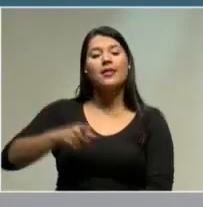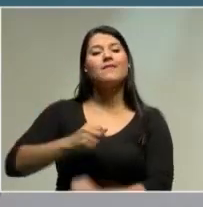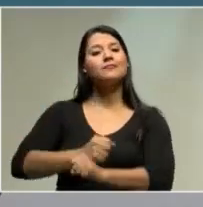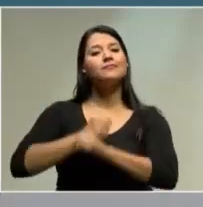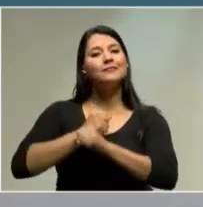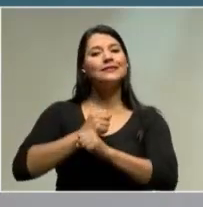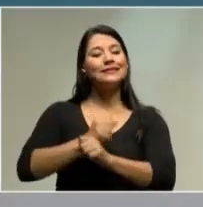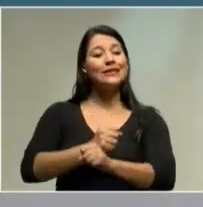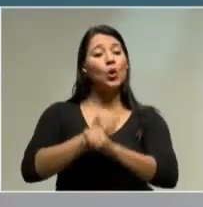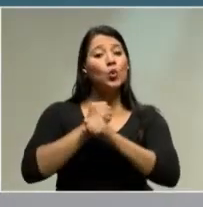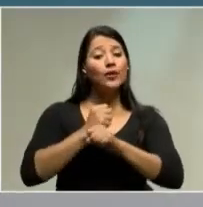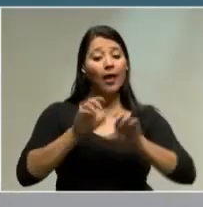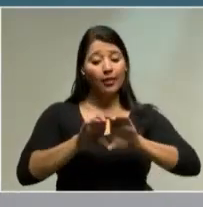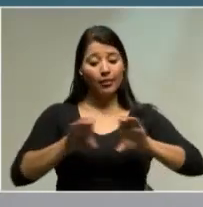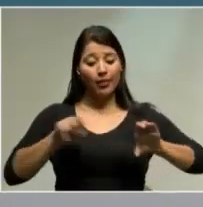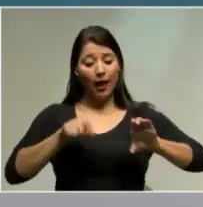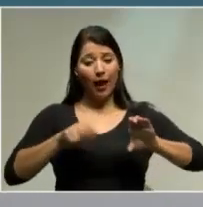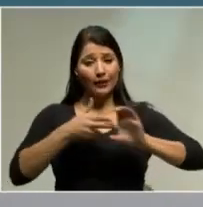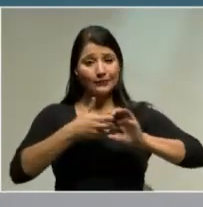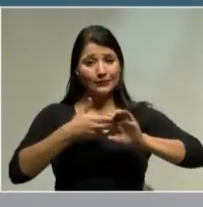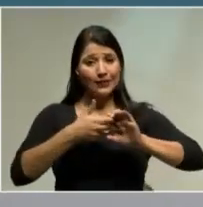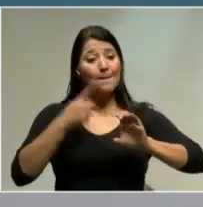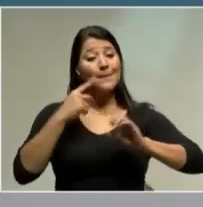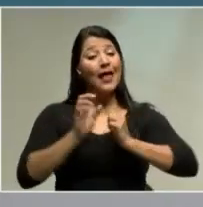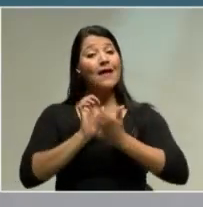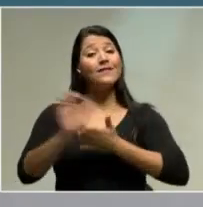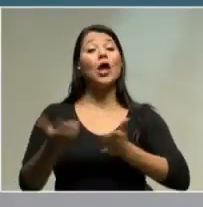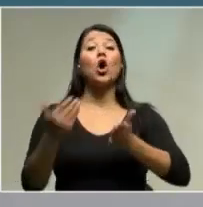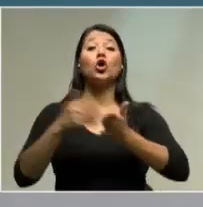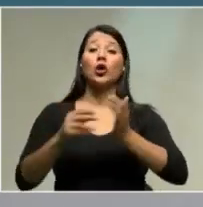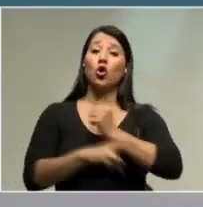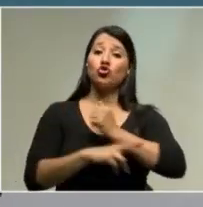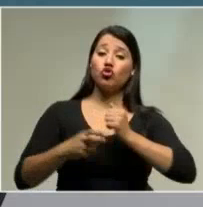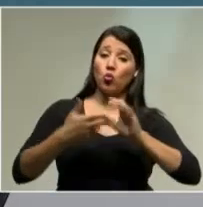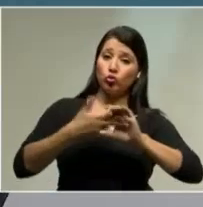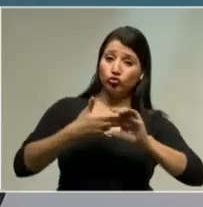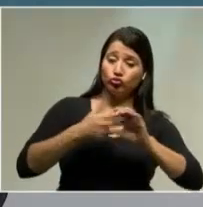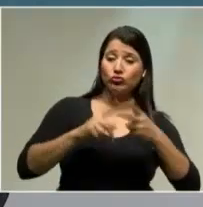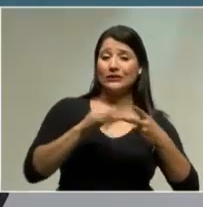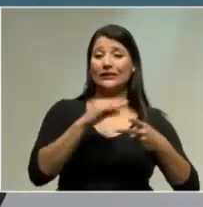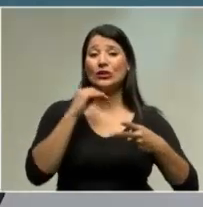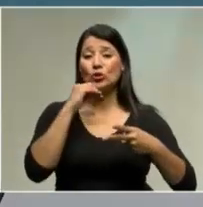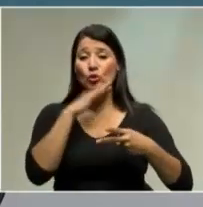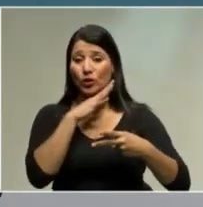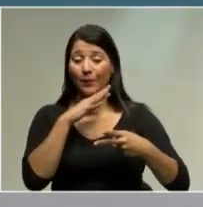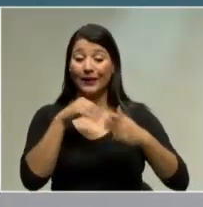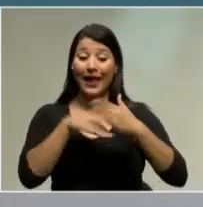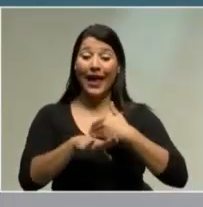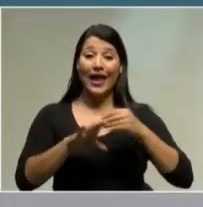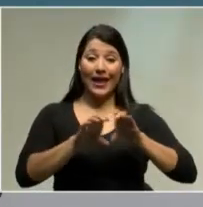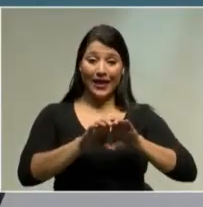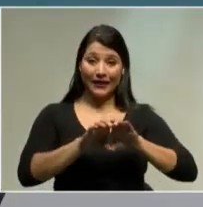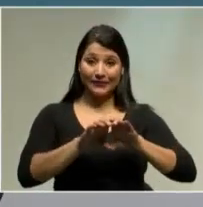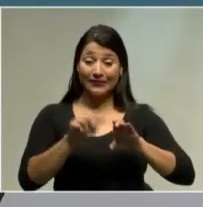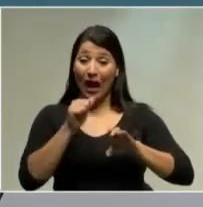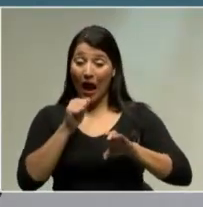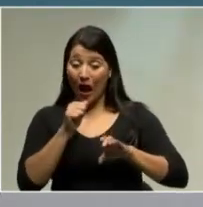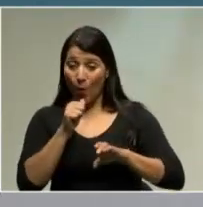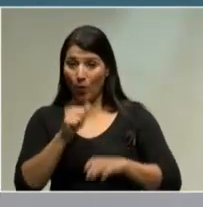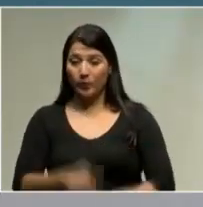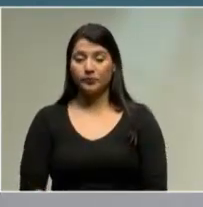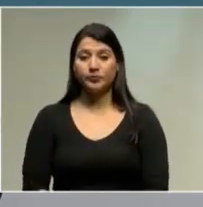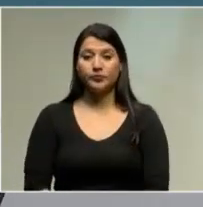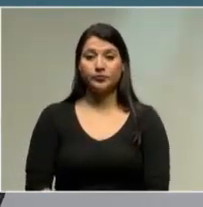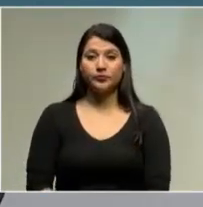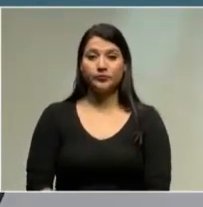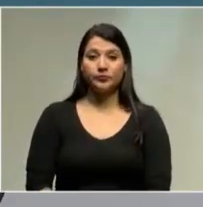de su poliducto para evitar nuevos robos de combustible y contaminaciones en los acueductos y